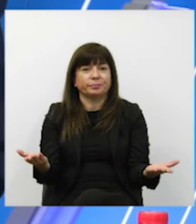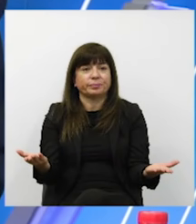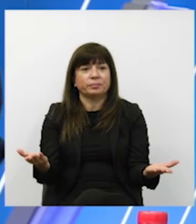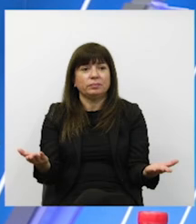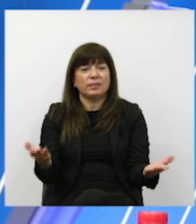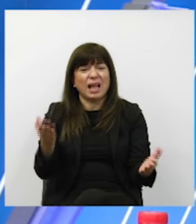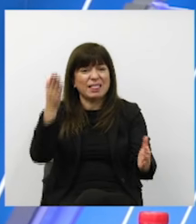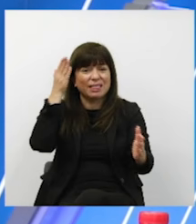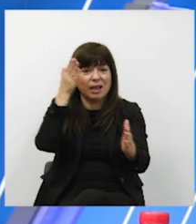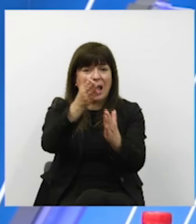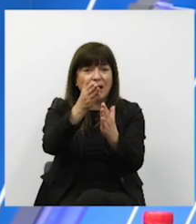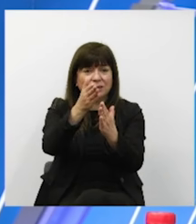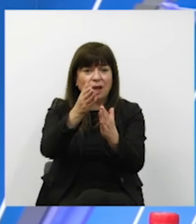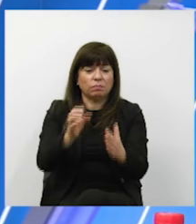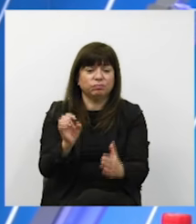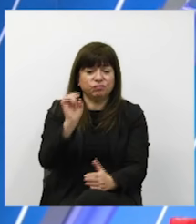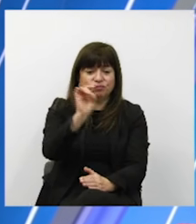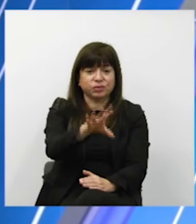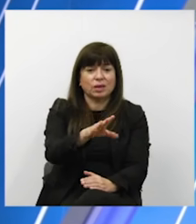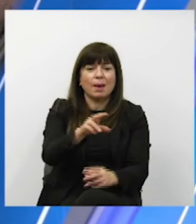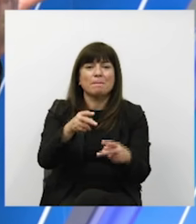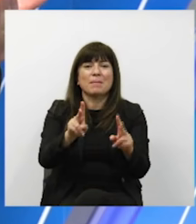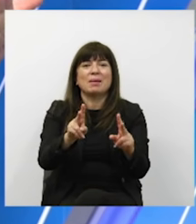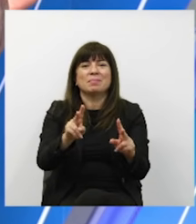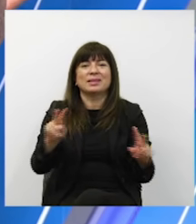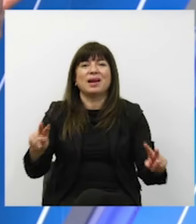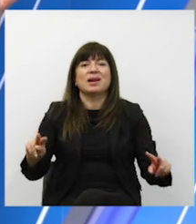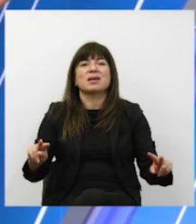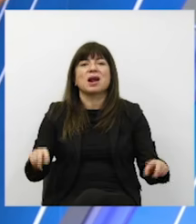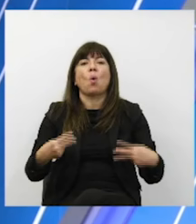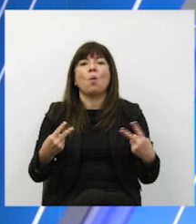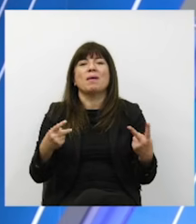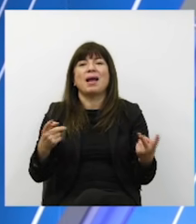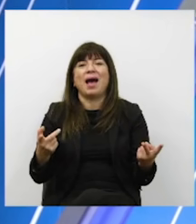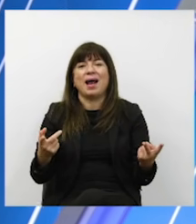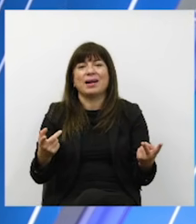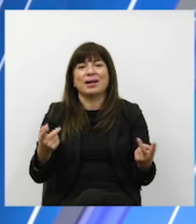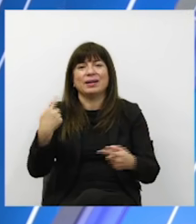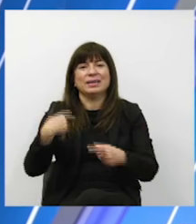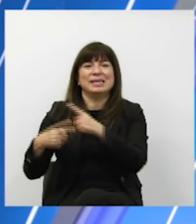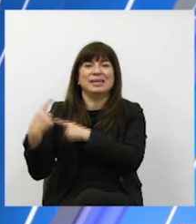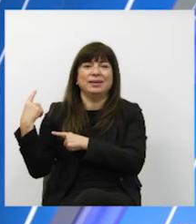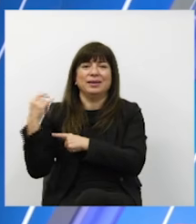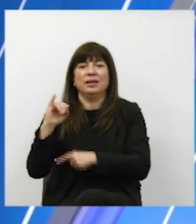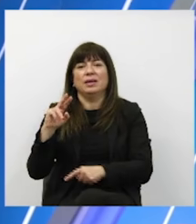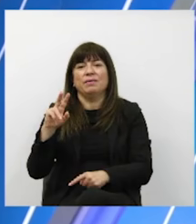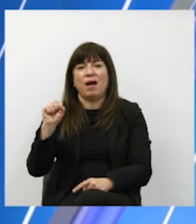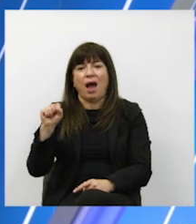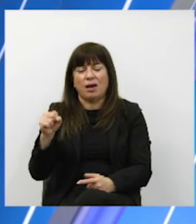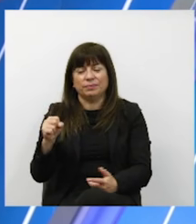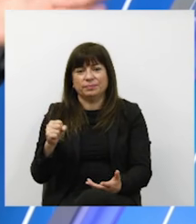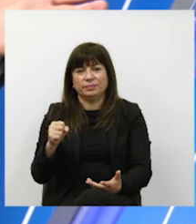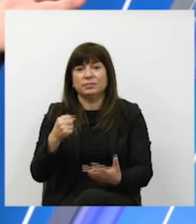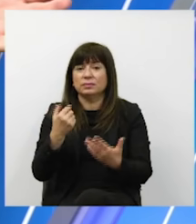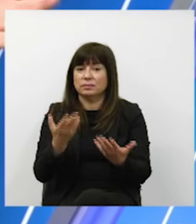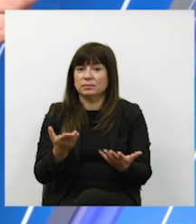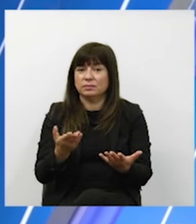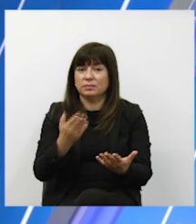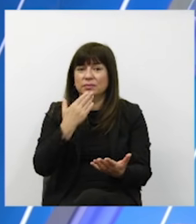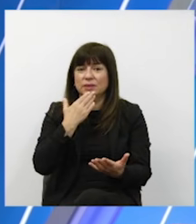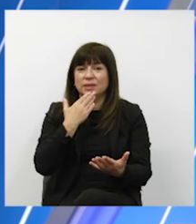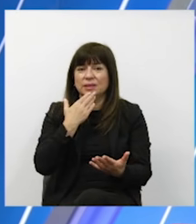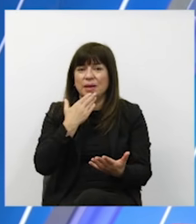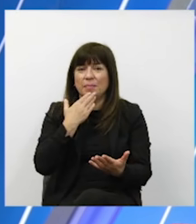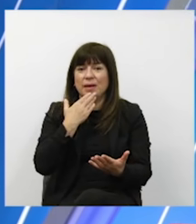una devolución directa que le permita recuperar la parte regresiva del IVA, que es malo, pero por otro lado nos permite grabar